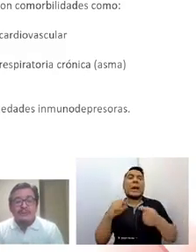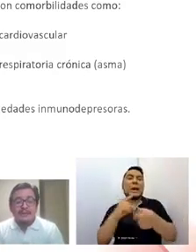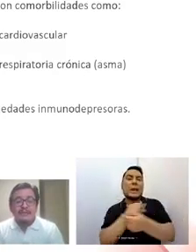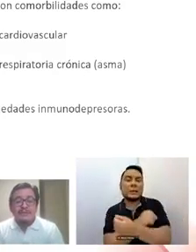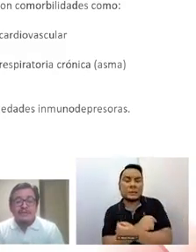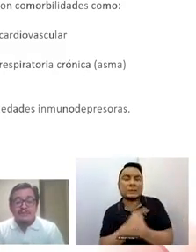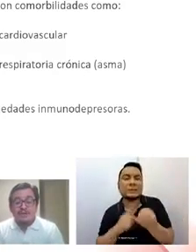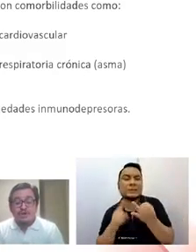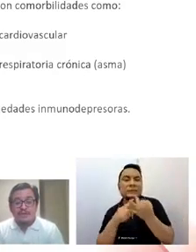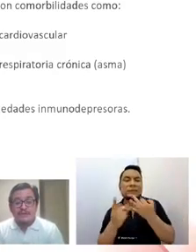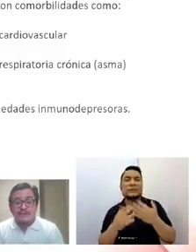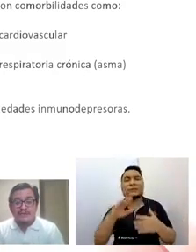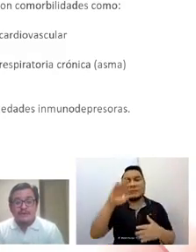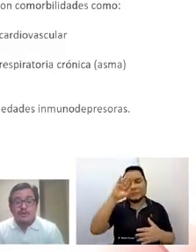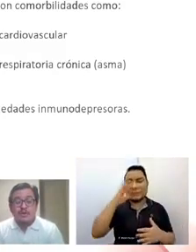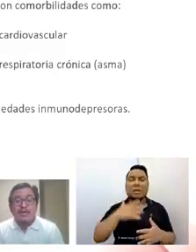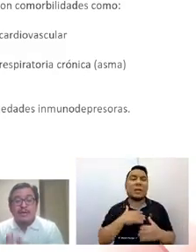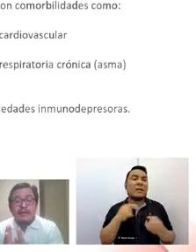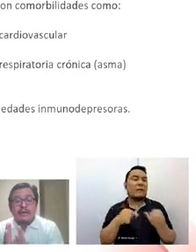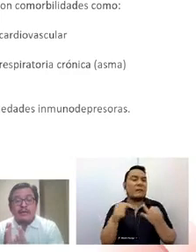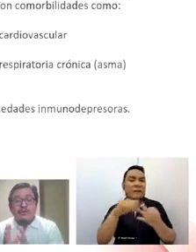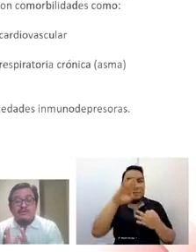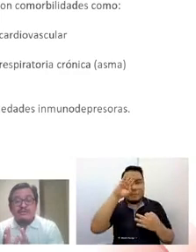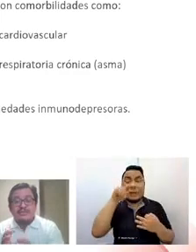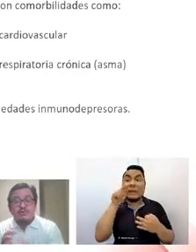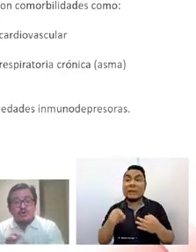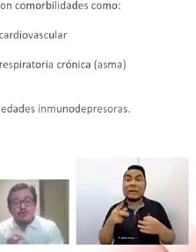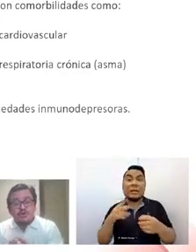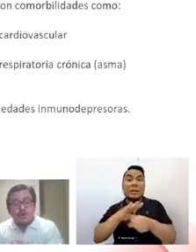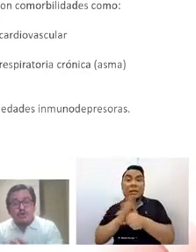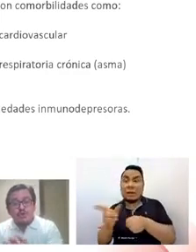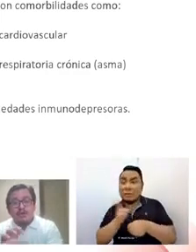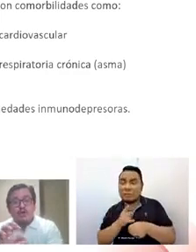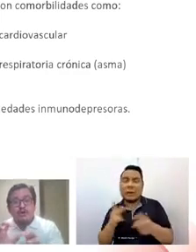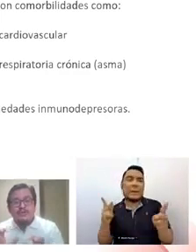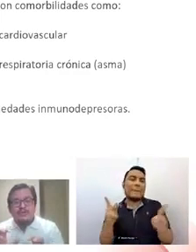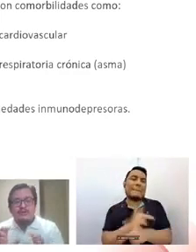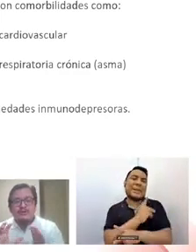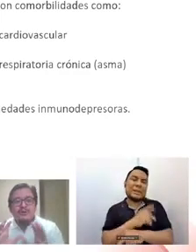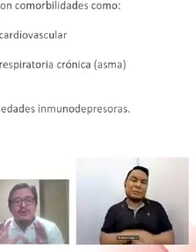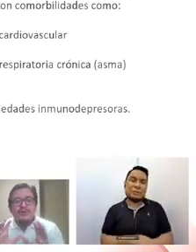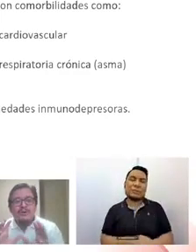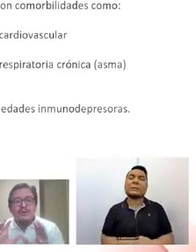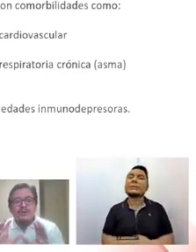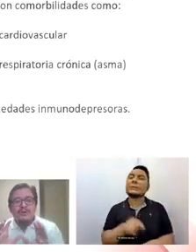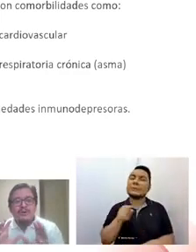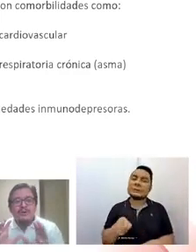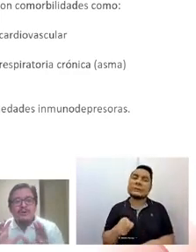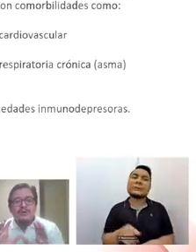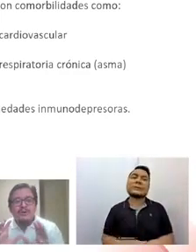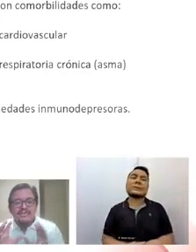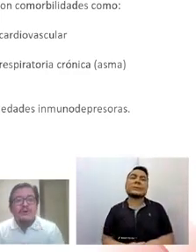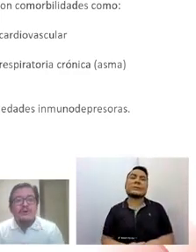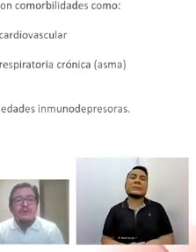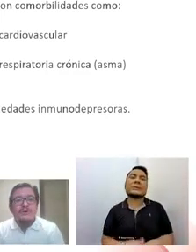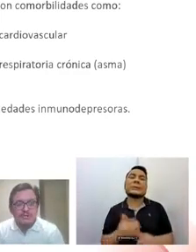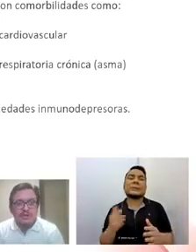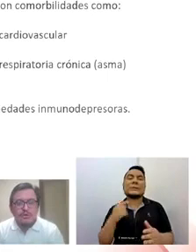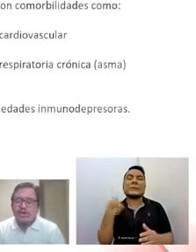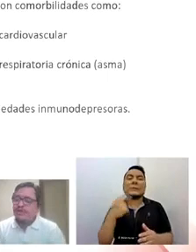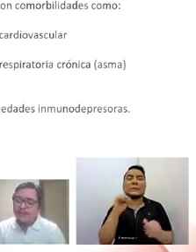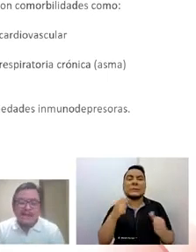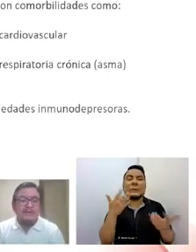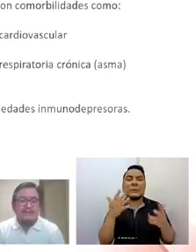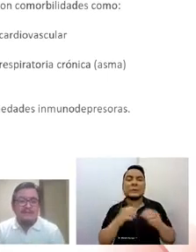enfermedades inmunodepresoras. ¿Okay? Entonces, si uno suma todo esto, vamos a llegar casi a